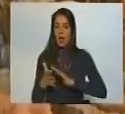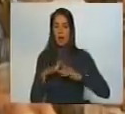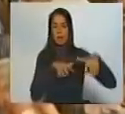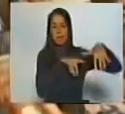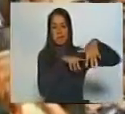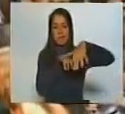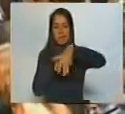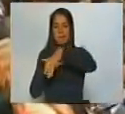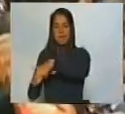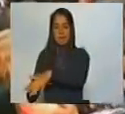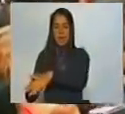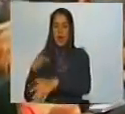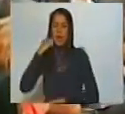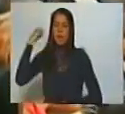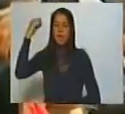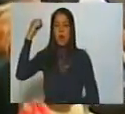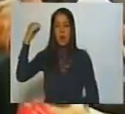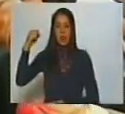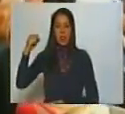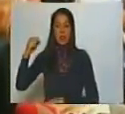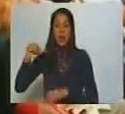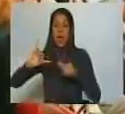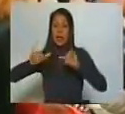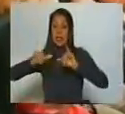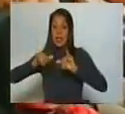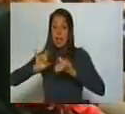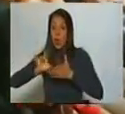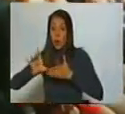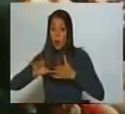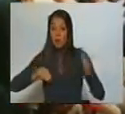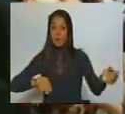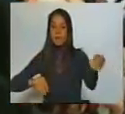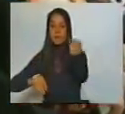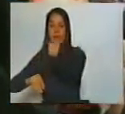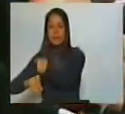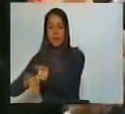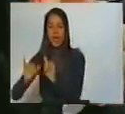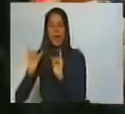que restituir en su cargo a Celso Fortul, ¿no?